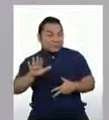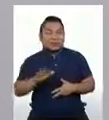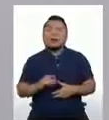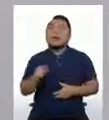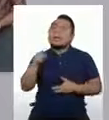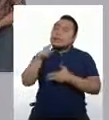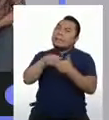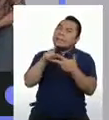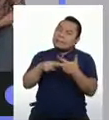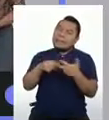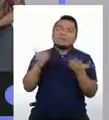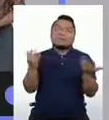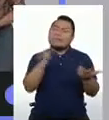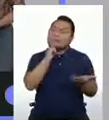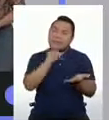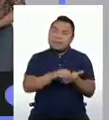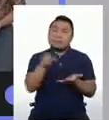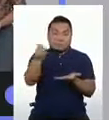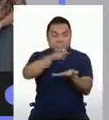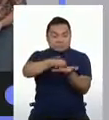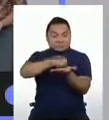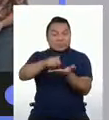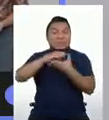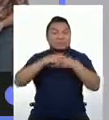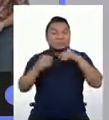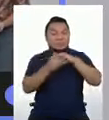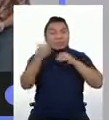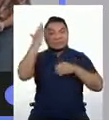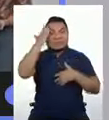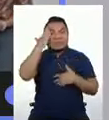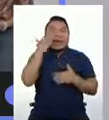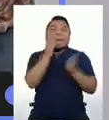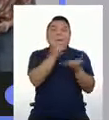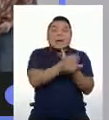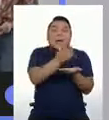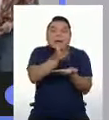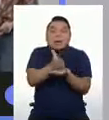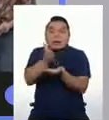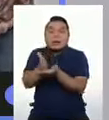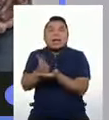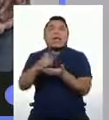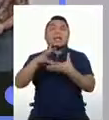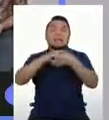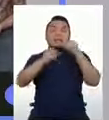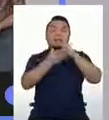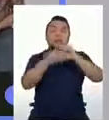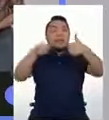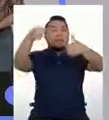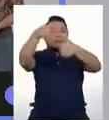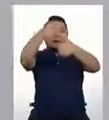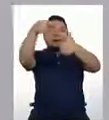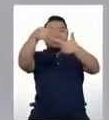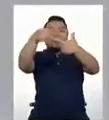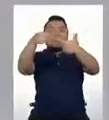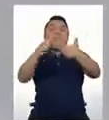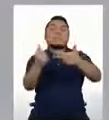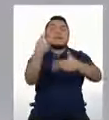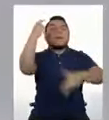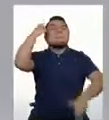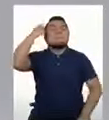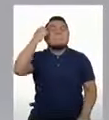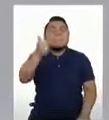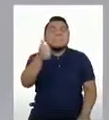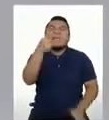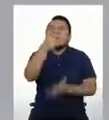no es suficiente. Para escribir, además de conocer las partes que debe tener una historia, es importante primero que pensemos bien qué